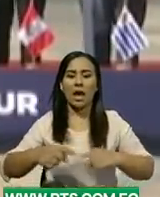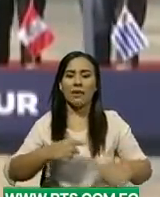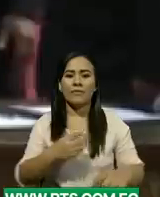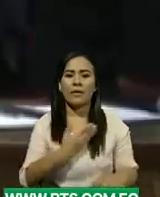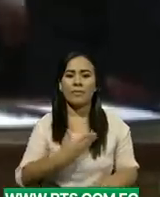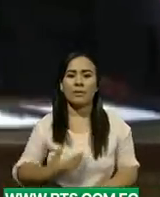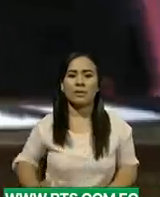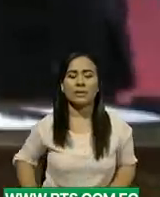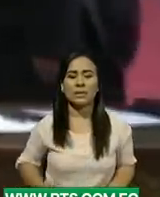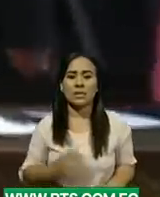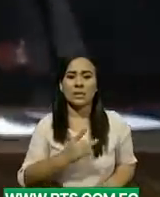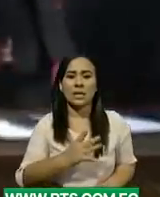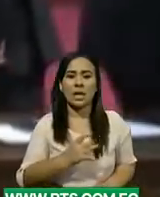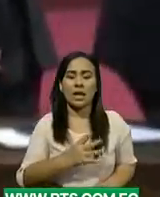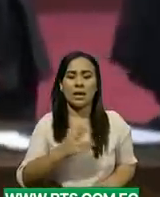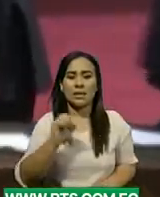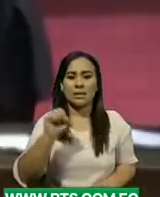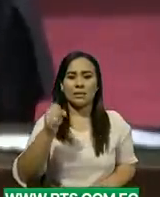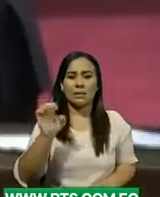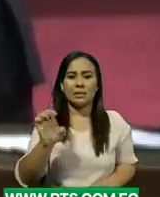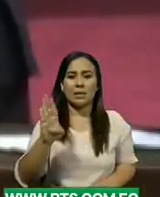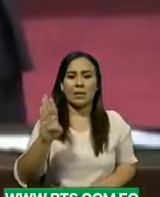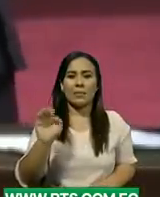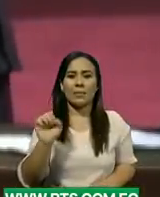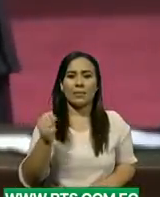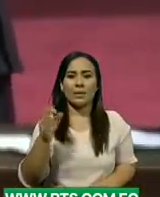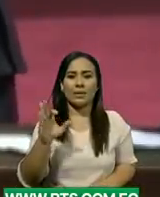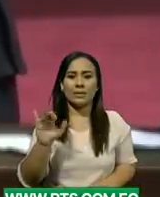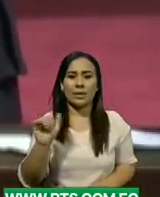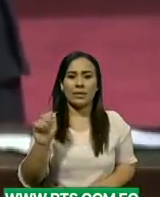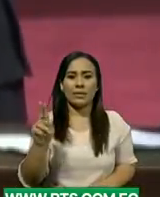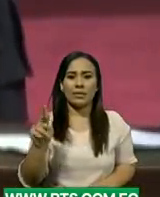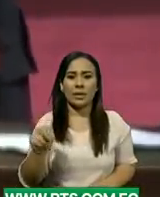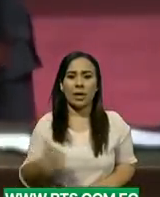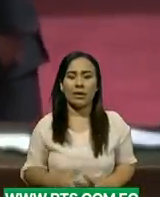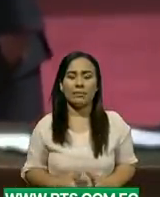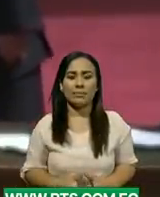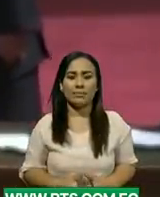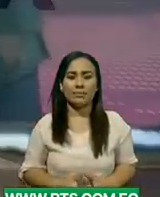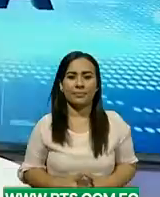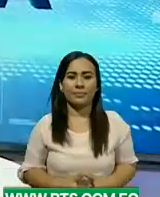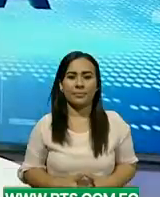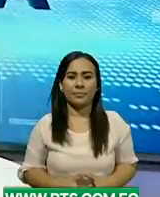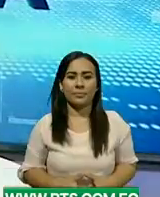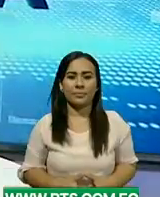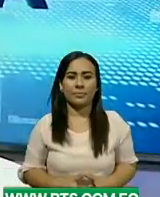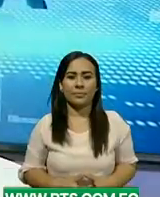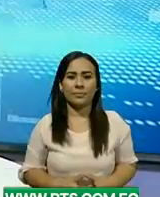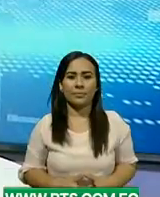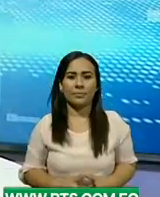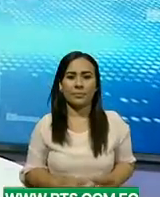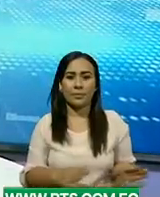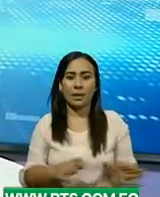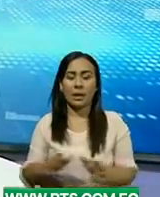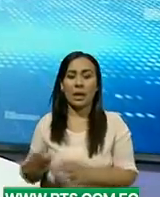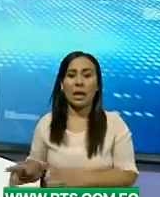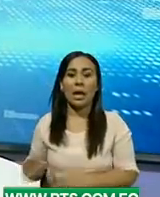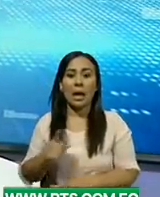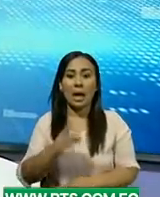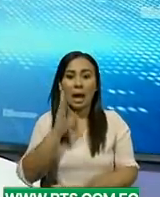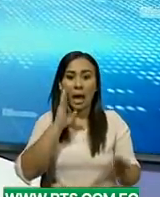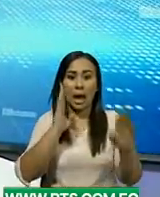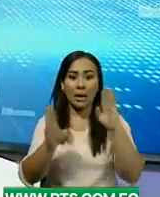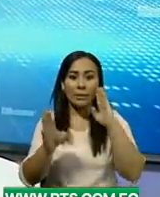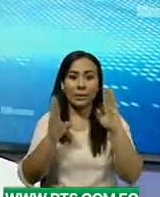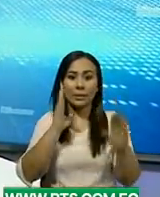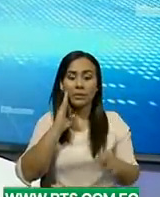Estado chileno, Sebastián Piñera, informó Valeria Navarro. Y preste mucha